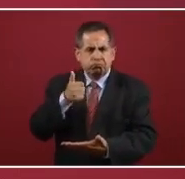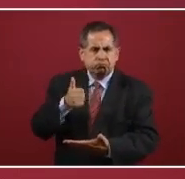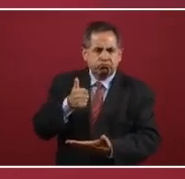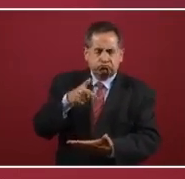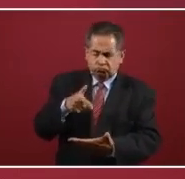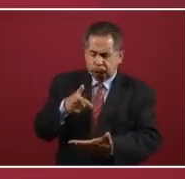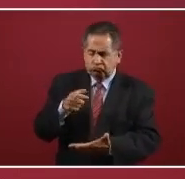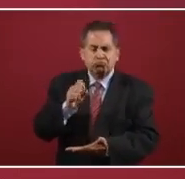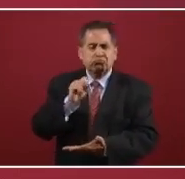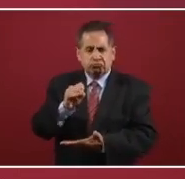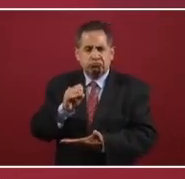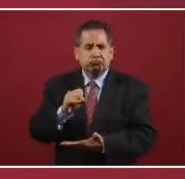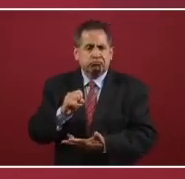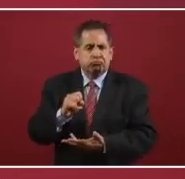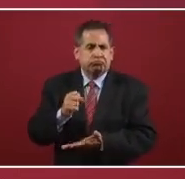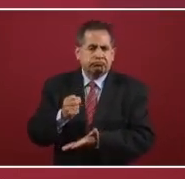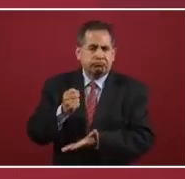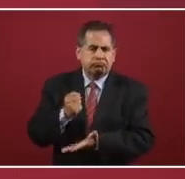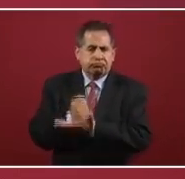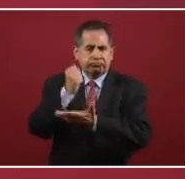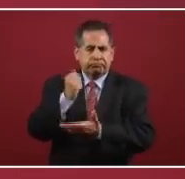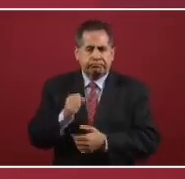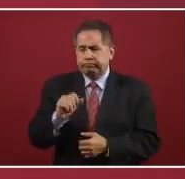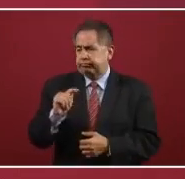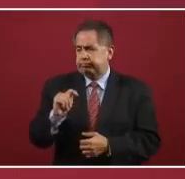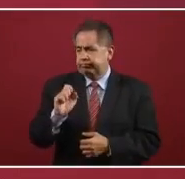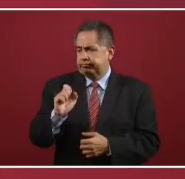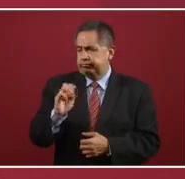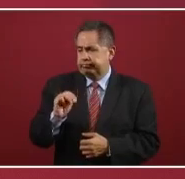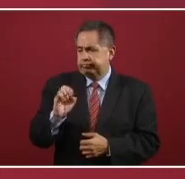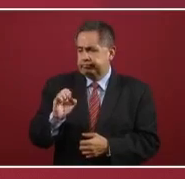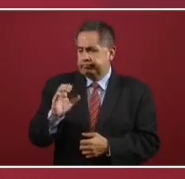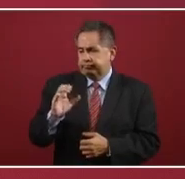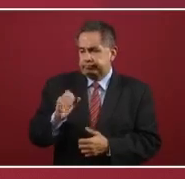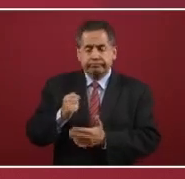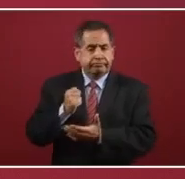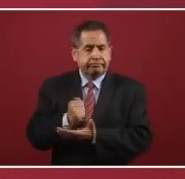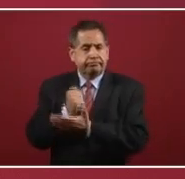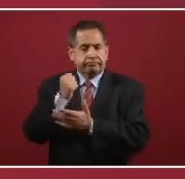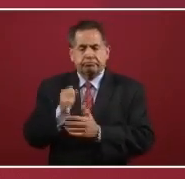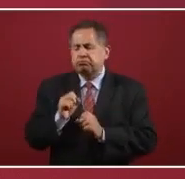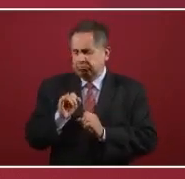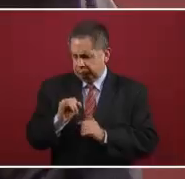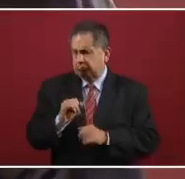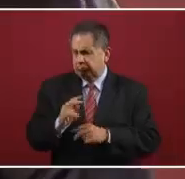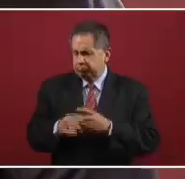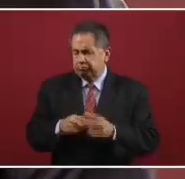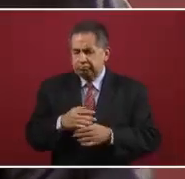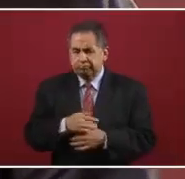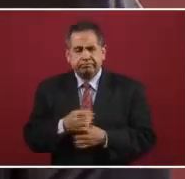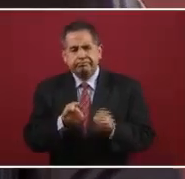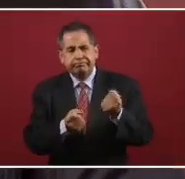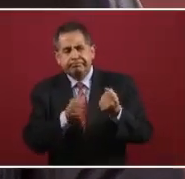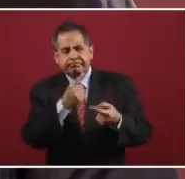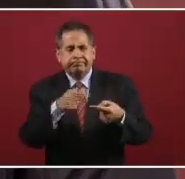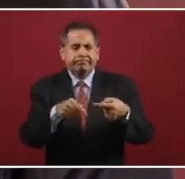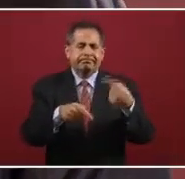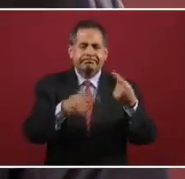la aprobación del tratado. Hay diferencias porque